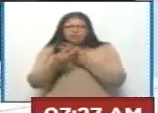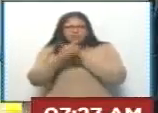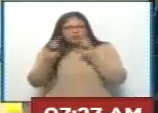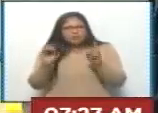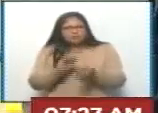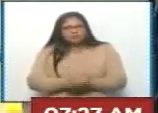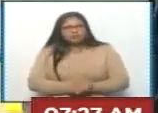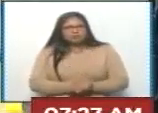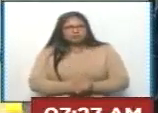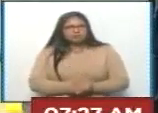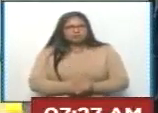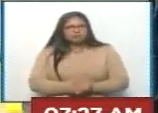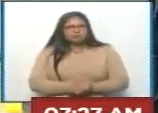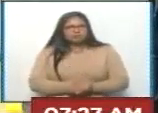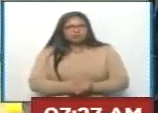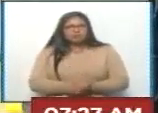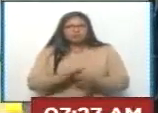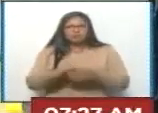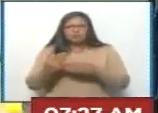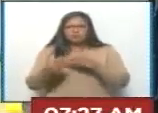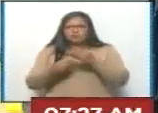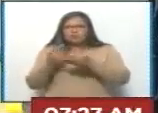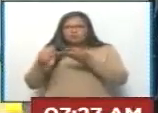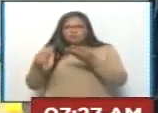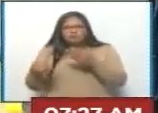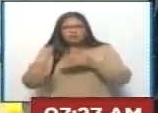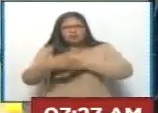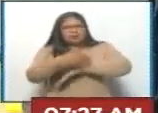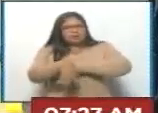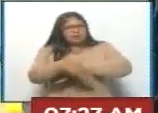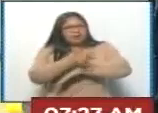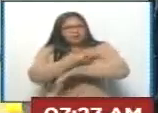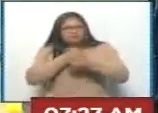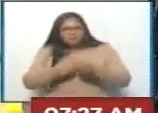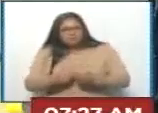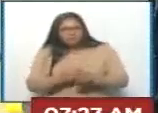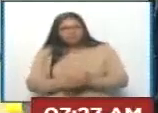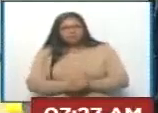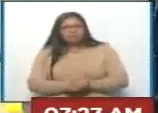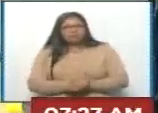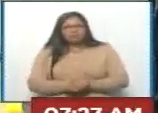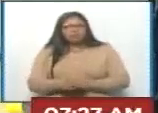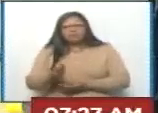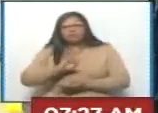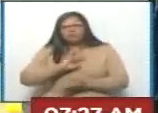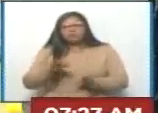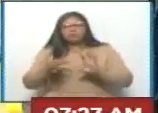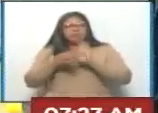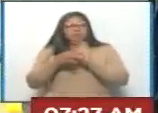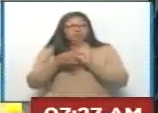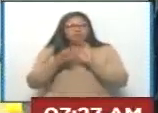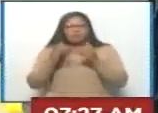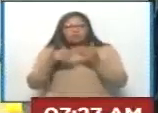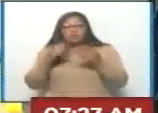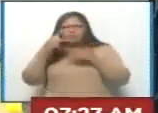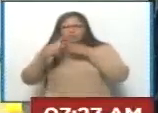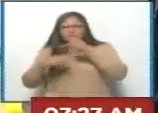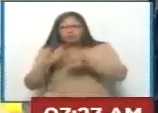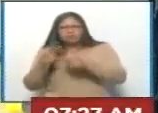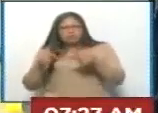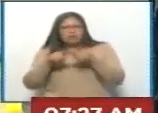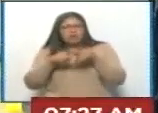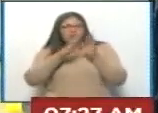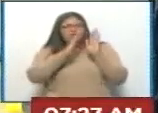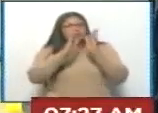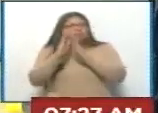Sí, jugaron el papel protagónico en la calle, pero no es que tenían los vínculos con los procesos de